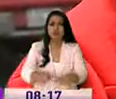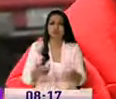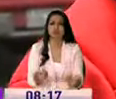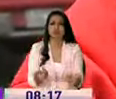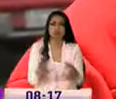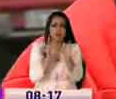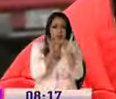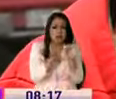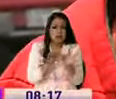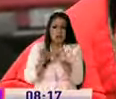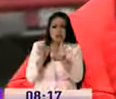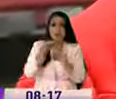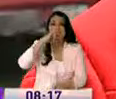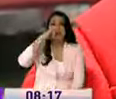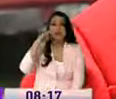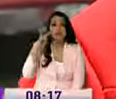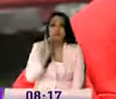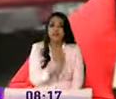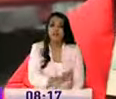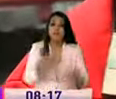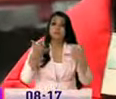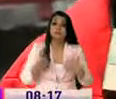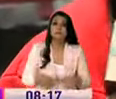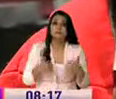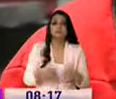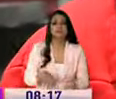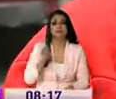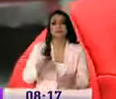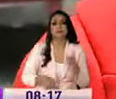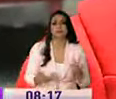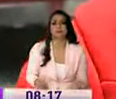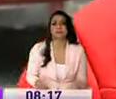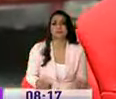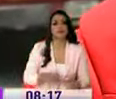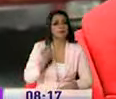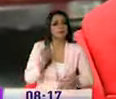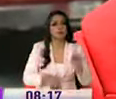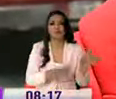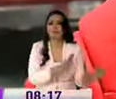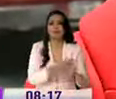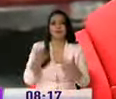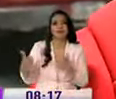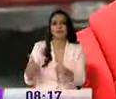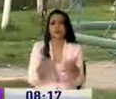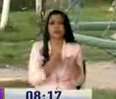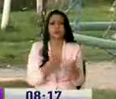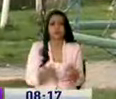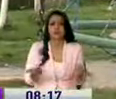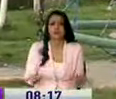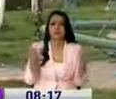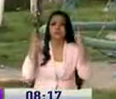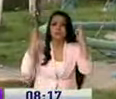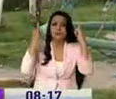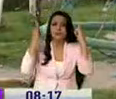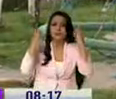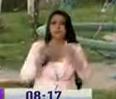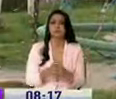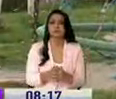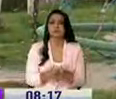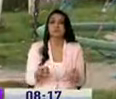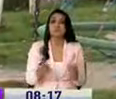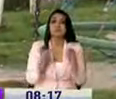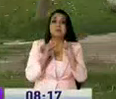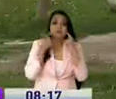césped, porque los niños así no pueden hacer la actividad de sus juegos. Además, esperan se intensifiquen